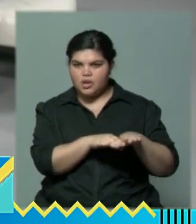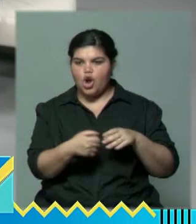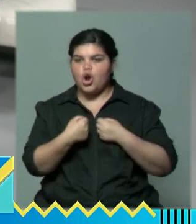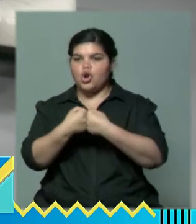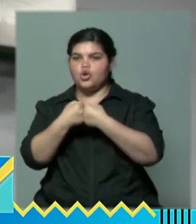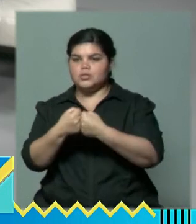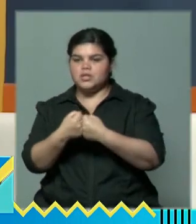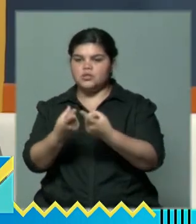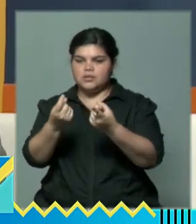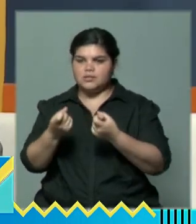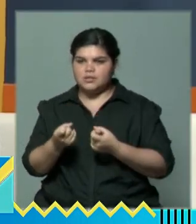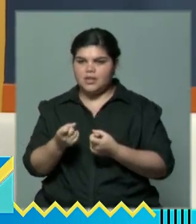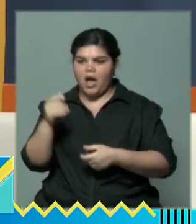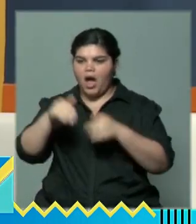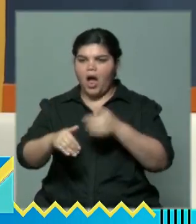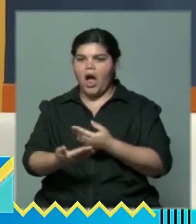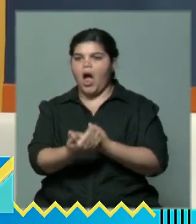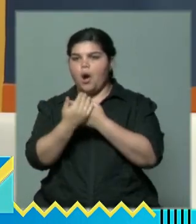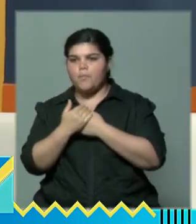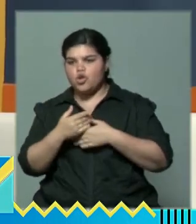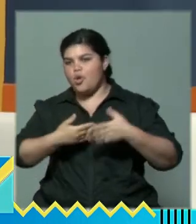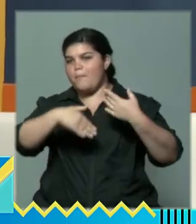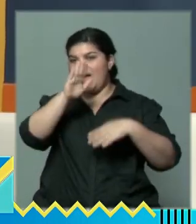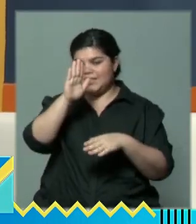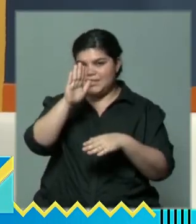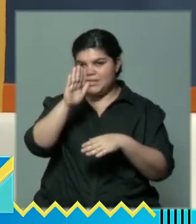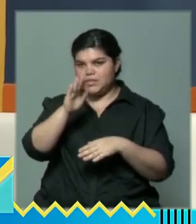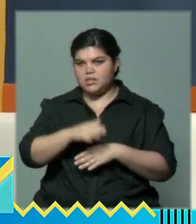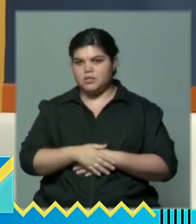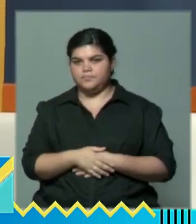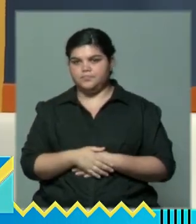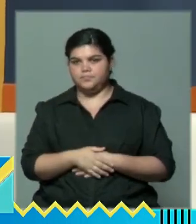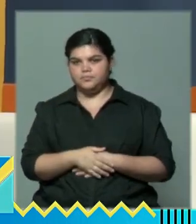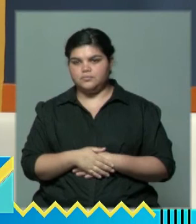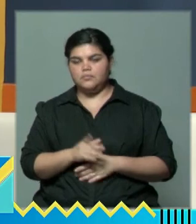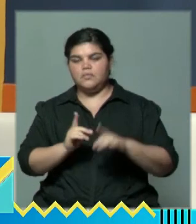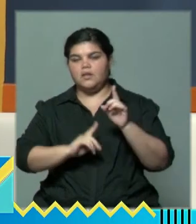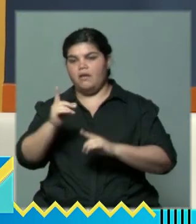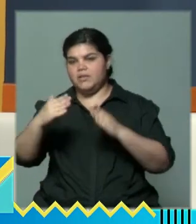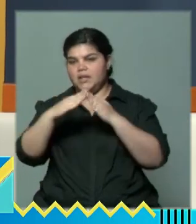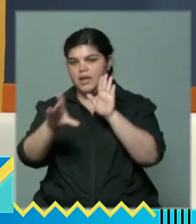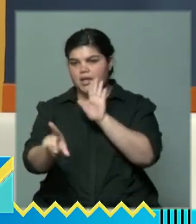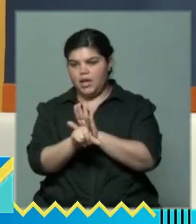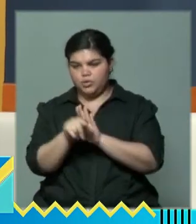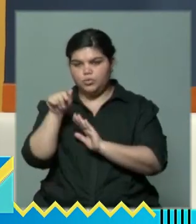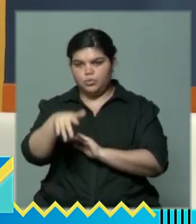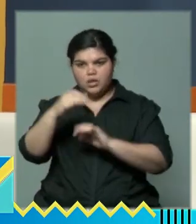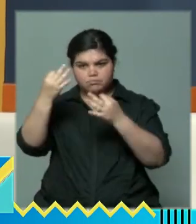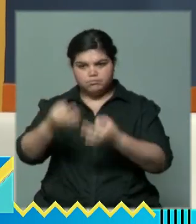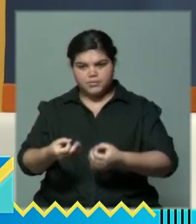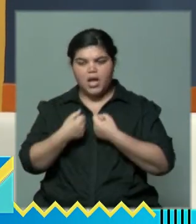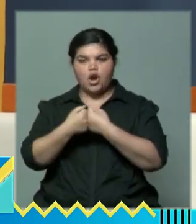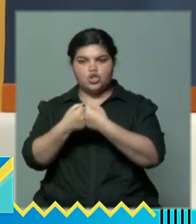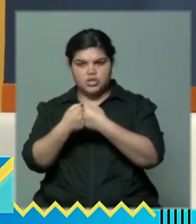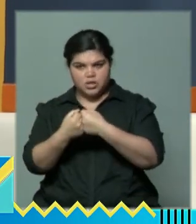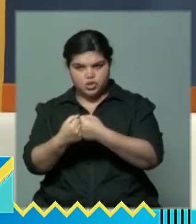la mayor cantidad de acuerdos donde todos cedemos un poco, que muchas veces la legislatura se logran consenso y se trabaja, y